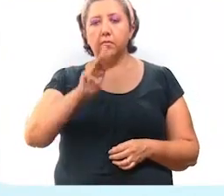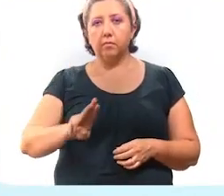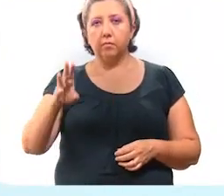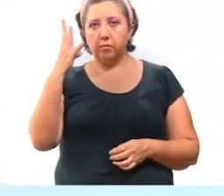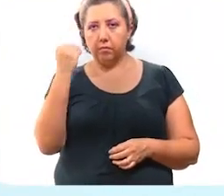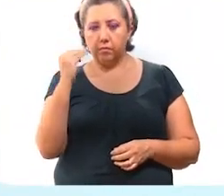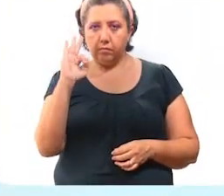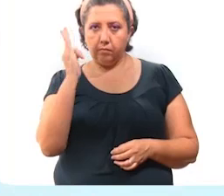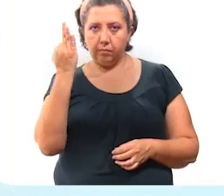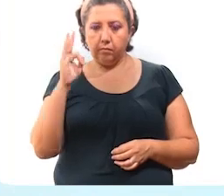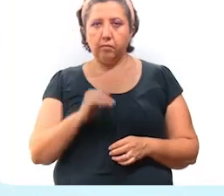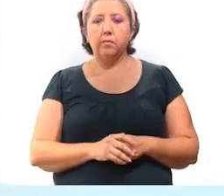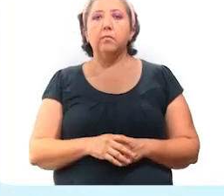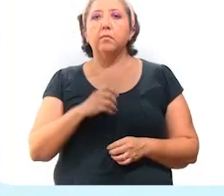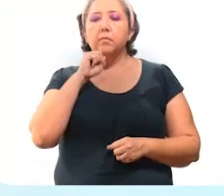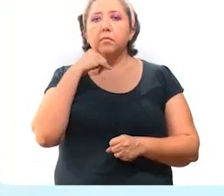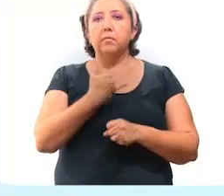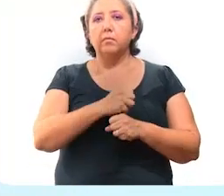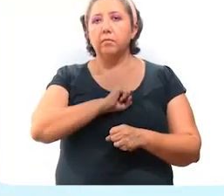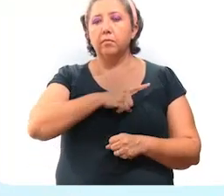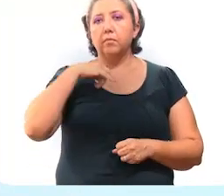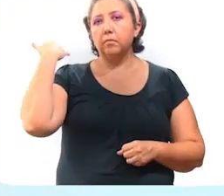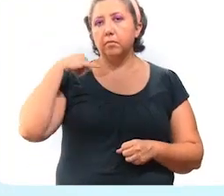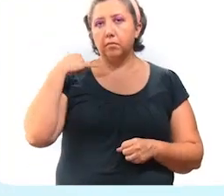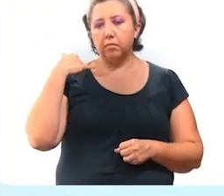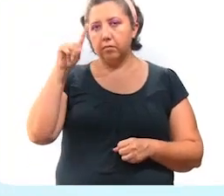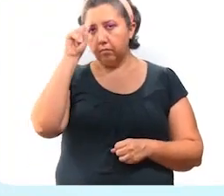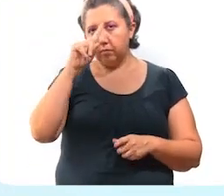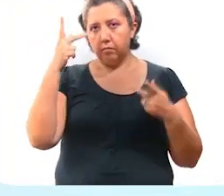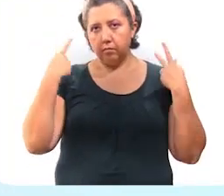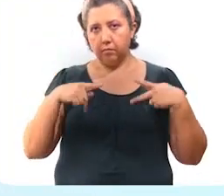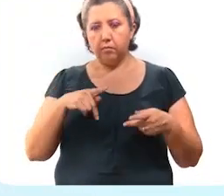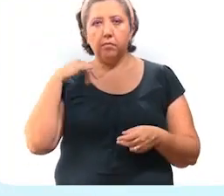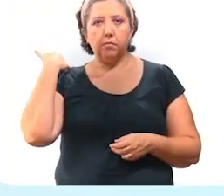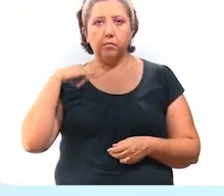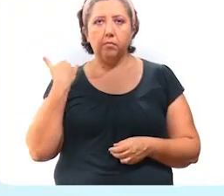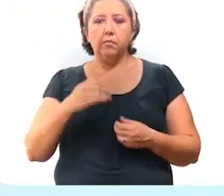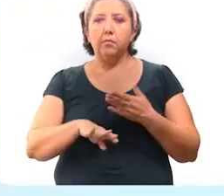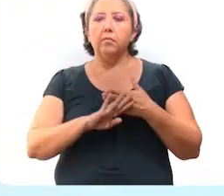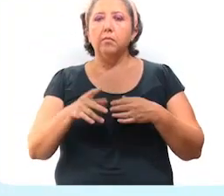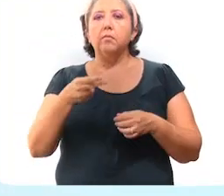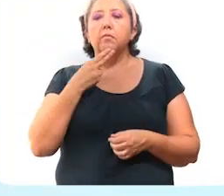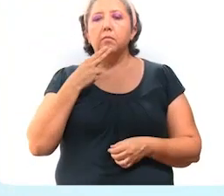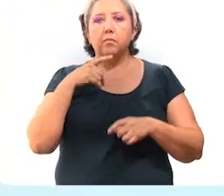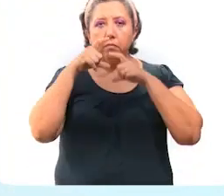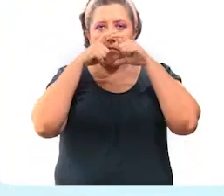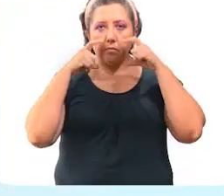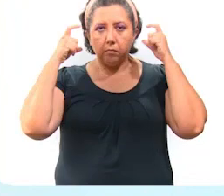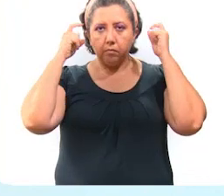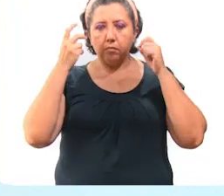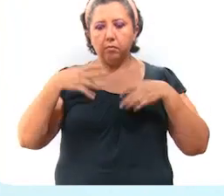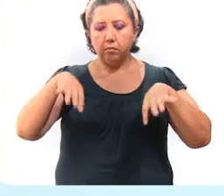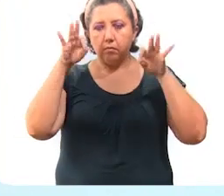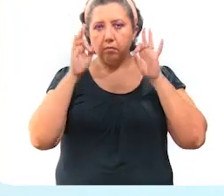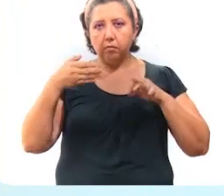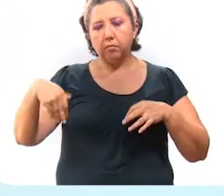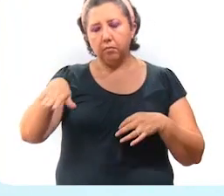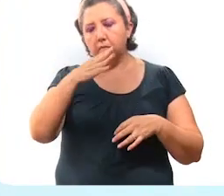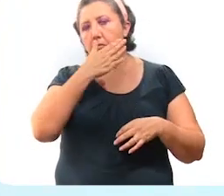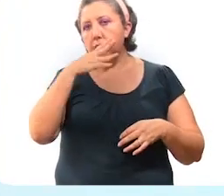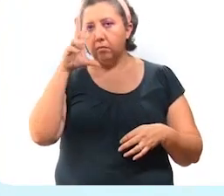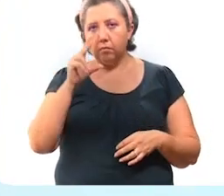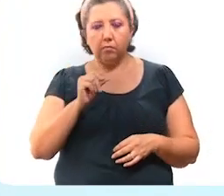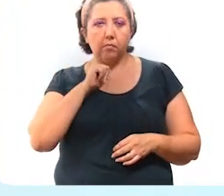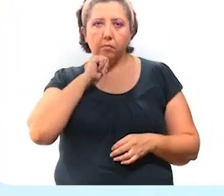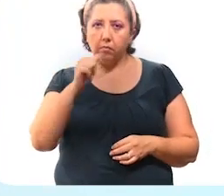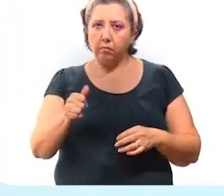miércoles 9 de febrero. La Secretaría de Salud de Yucatán recomienda a la población yucateca evitar el uso de cubrebocas de tela o pañoletas, ya